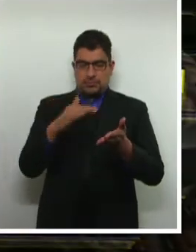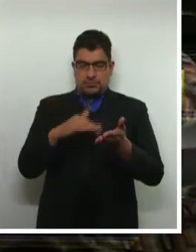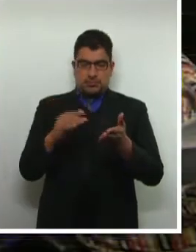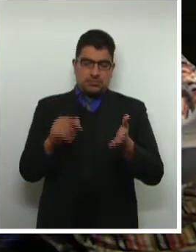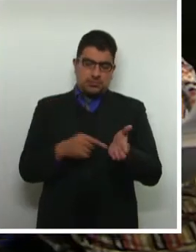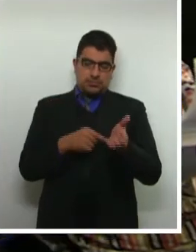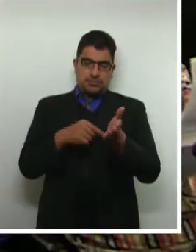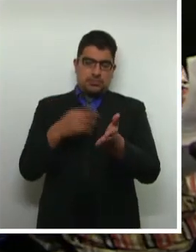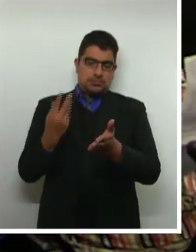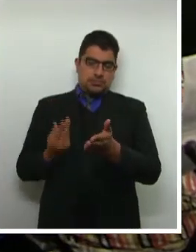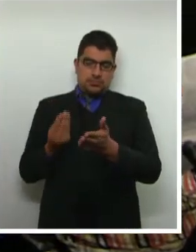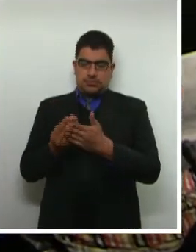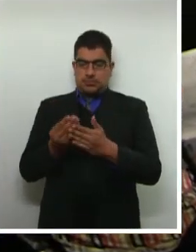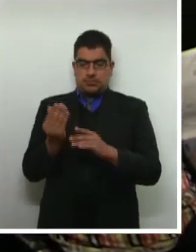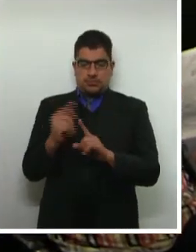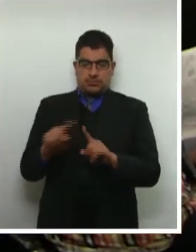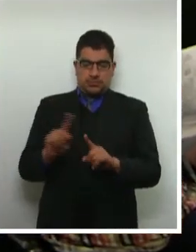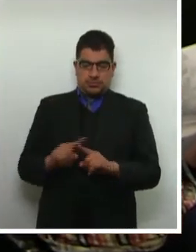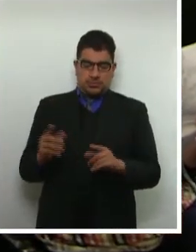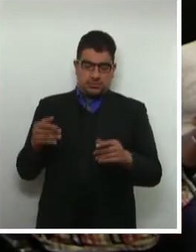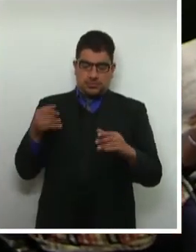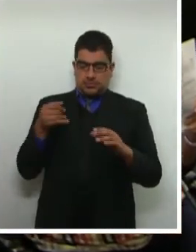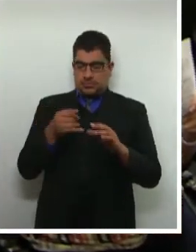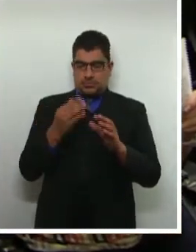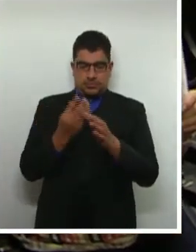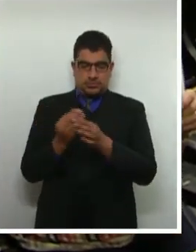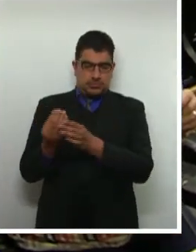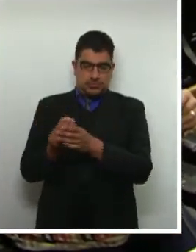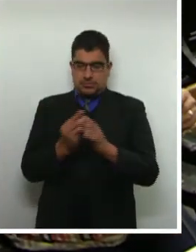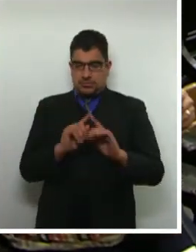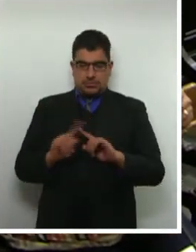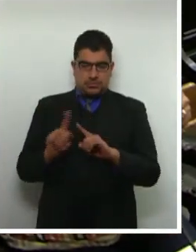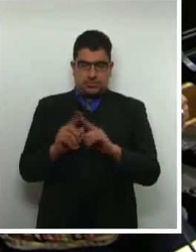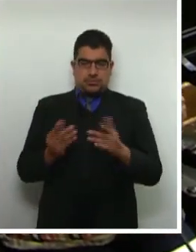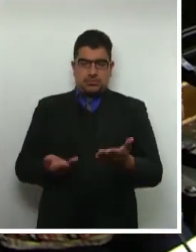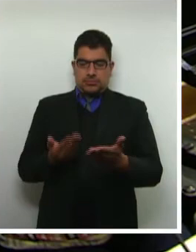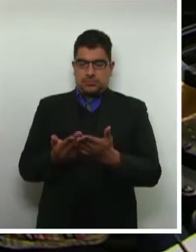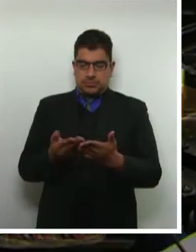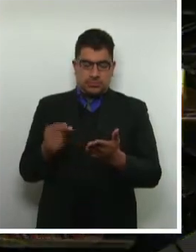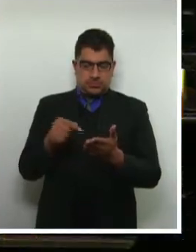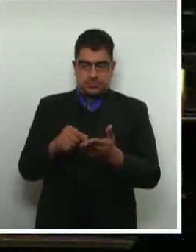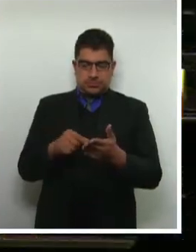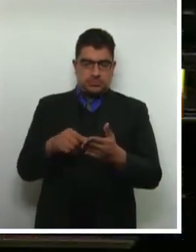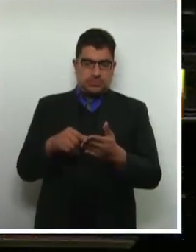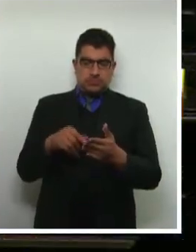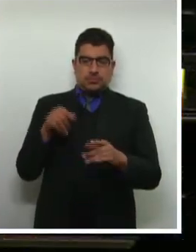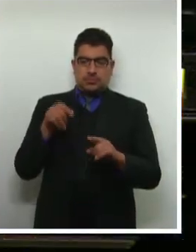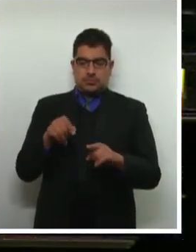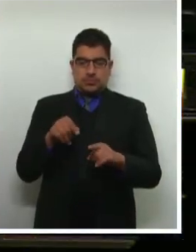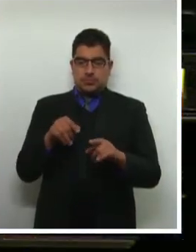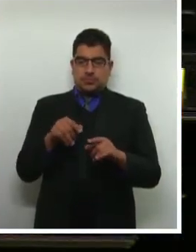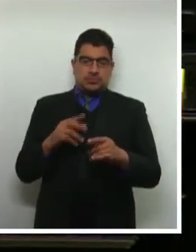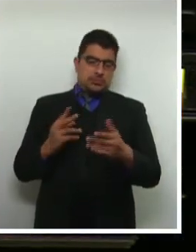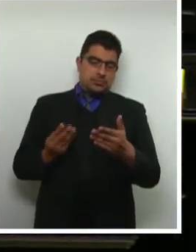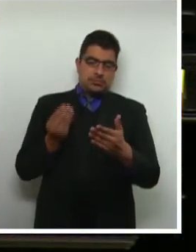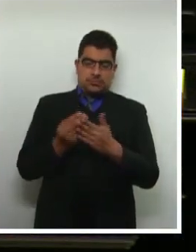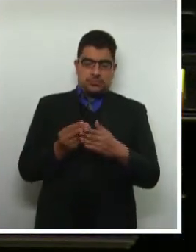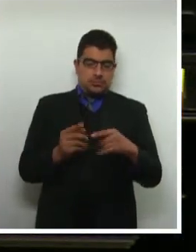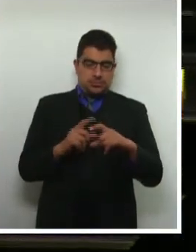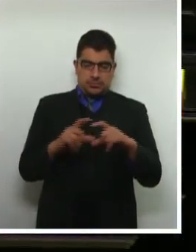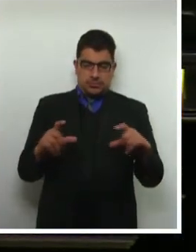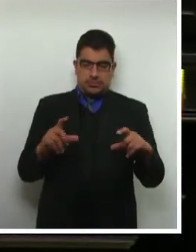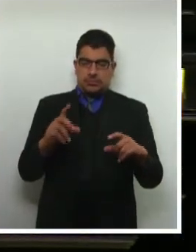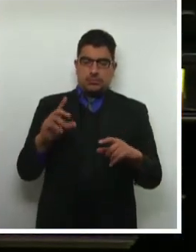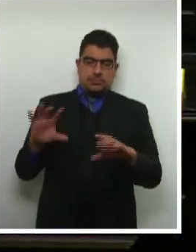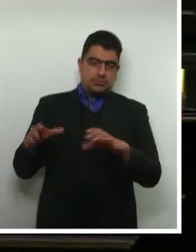las reservas que en lo particular existen, y son fundamentalmente reserva de